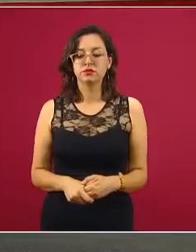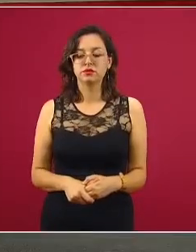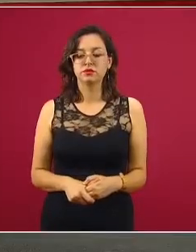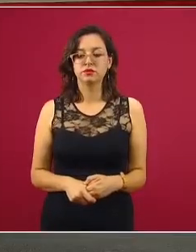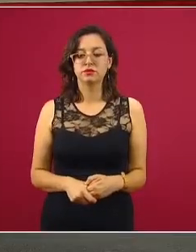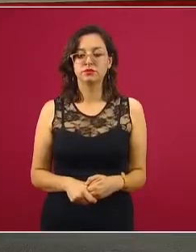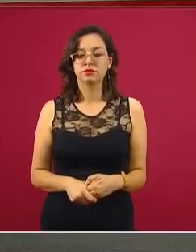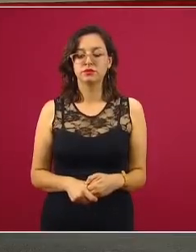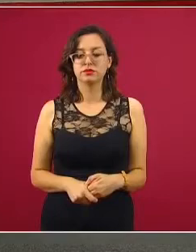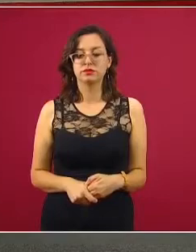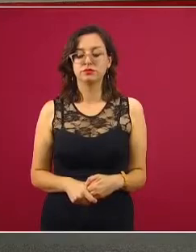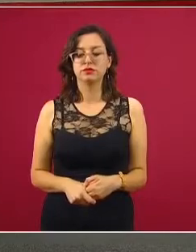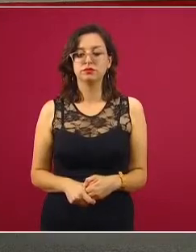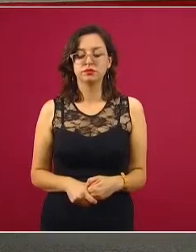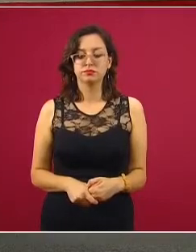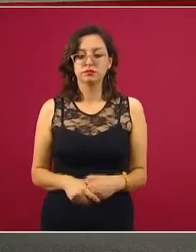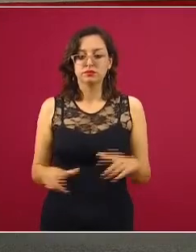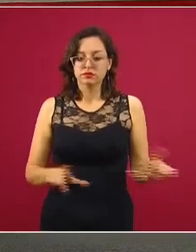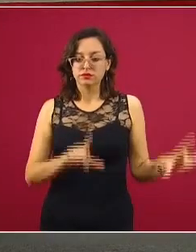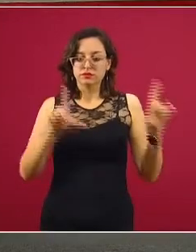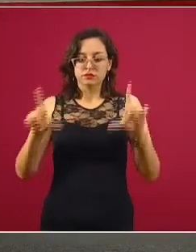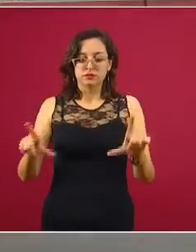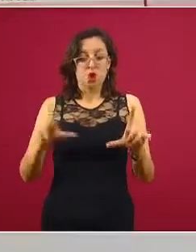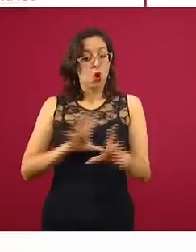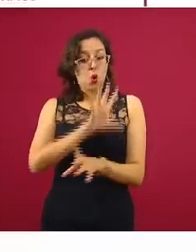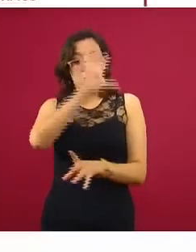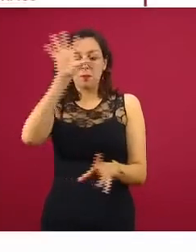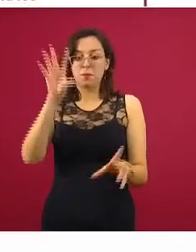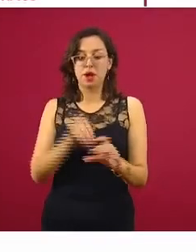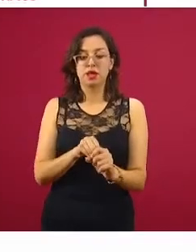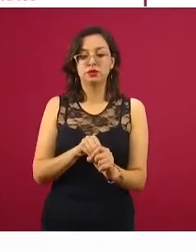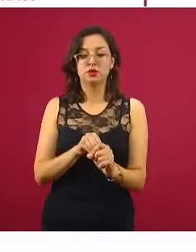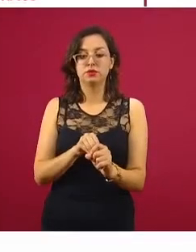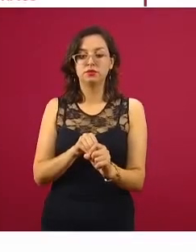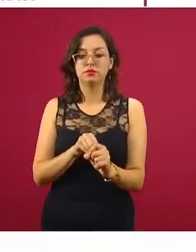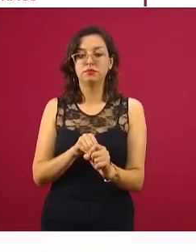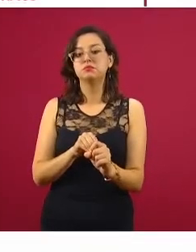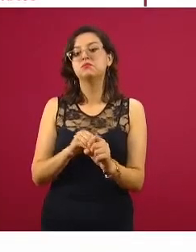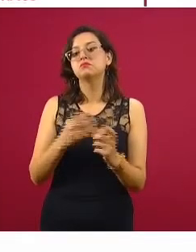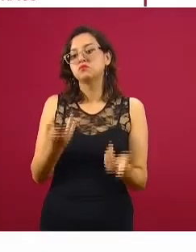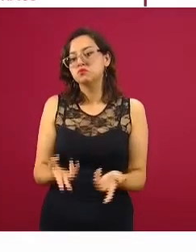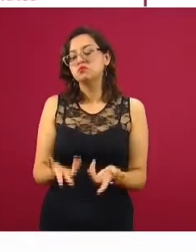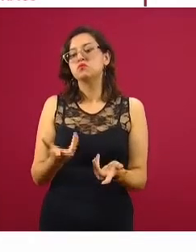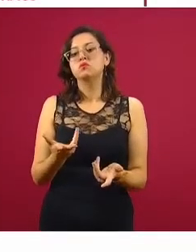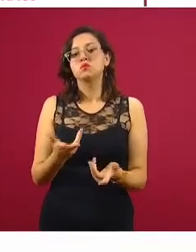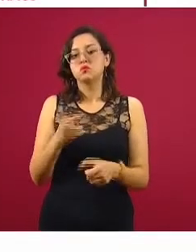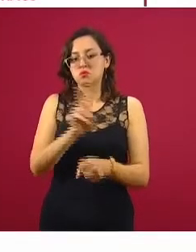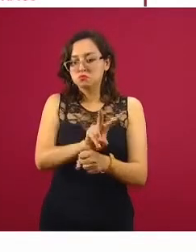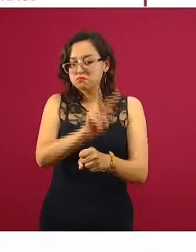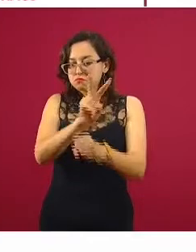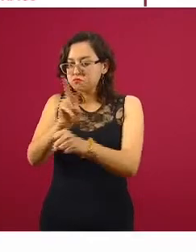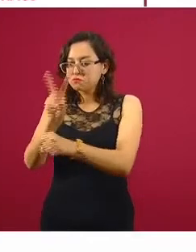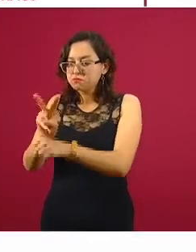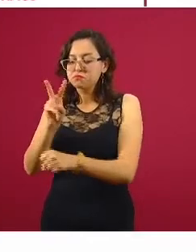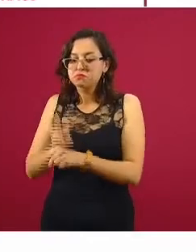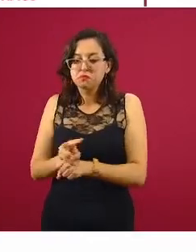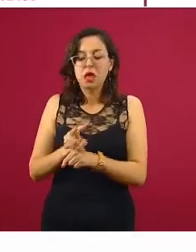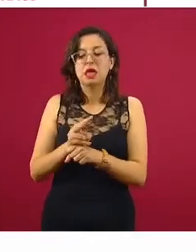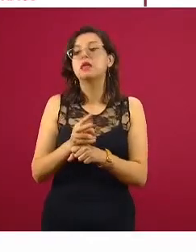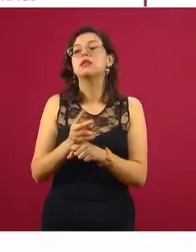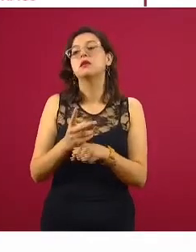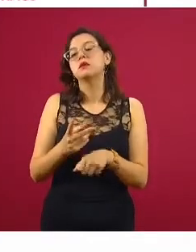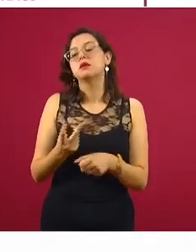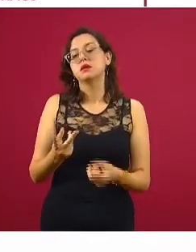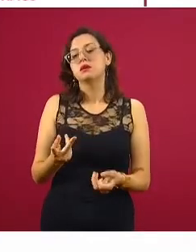Esta diapositiva muestra en forma panorámica los instrumentos de mayor uso en vigilancia epidemiológica